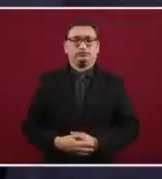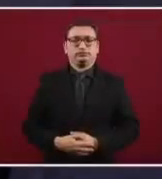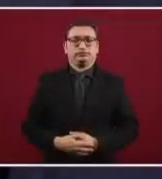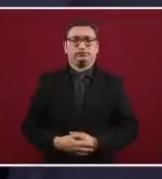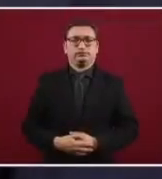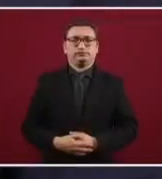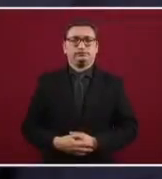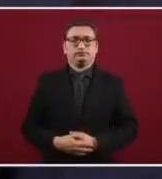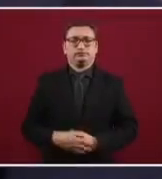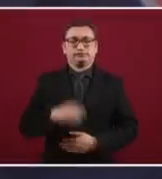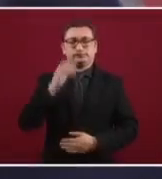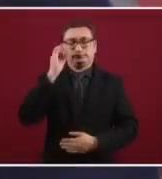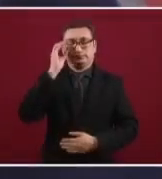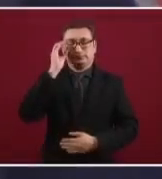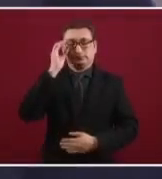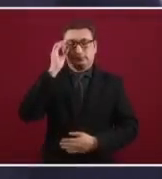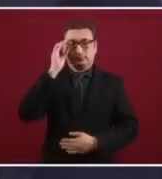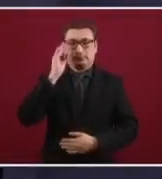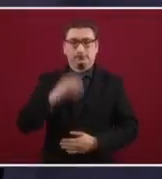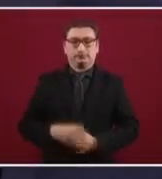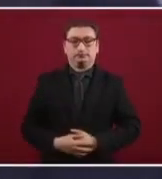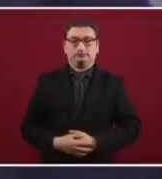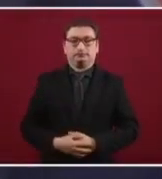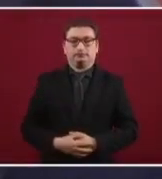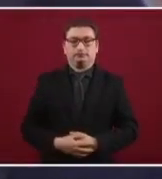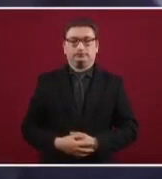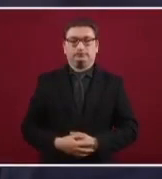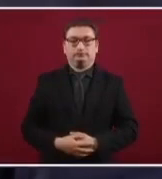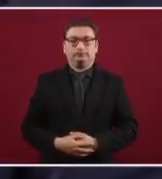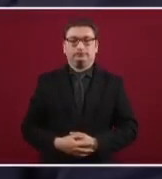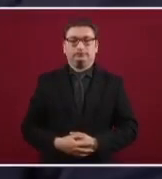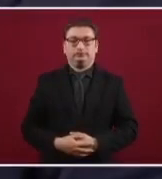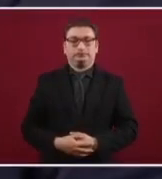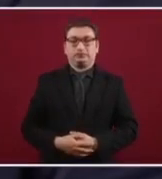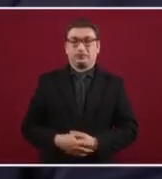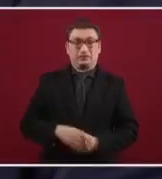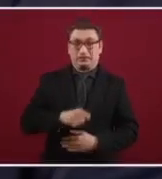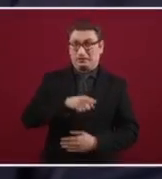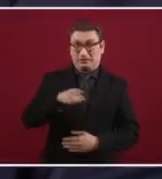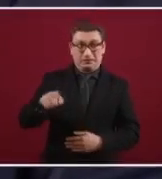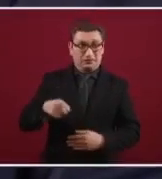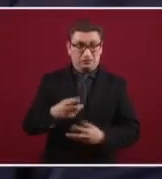se estigmatice por completo al corrupto,